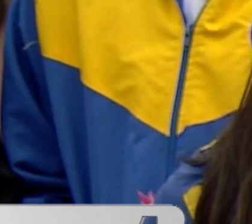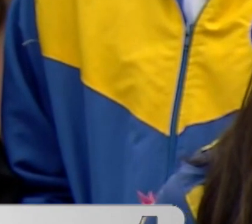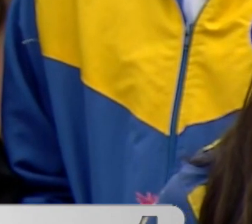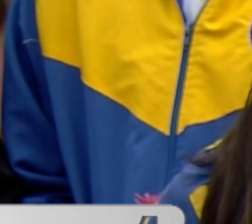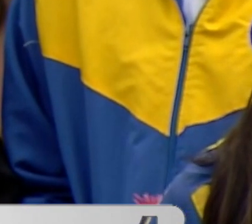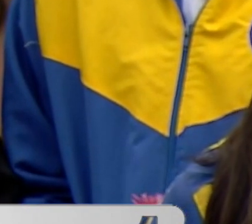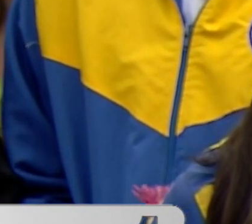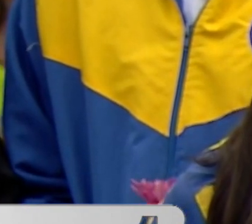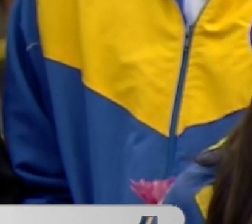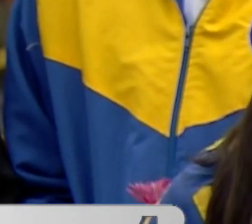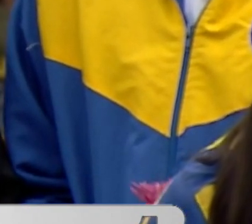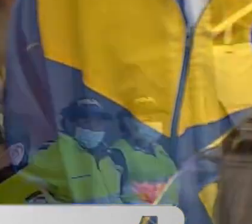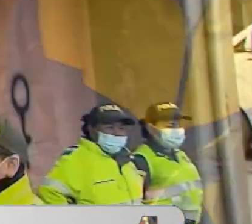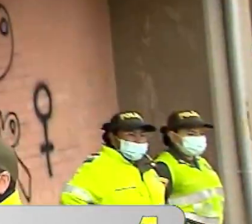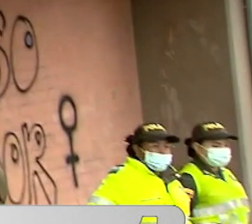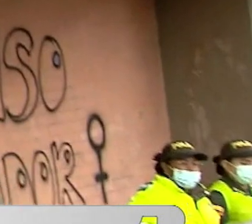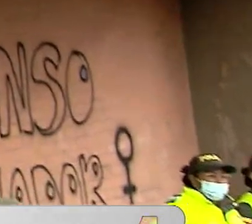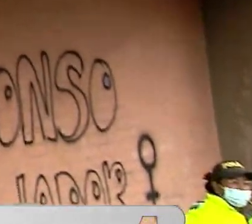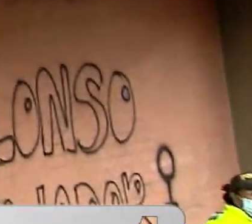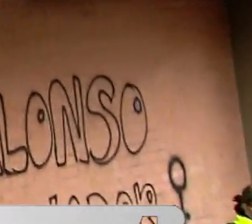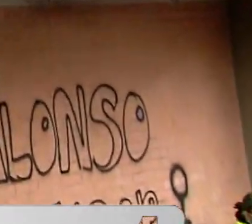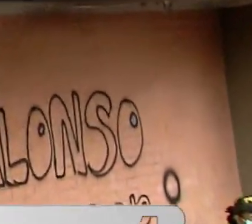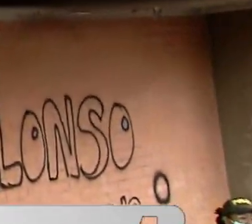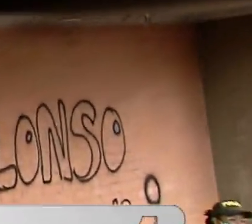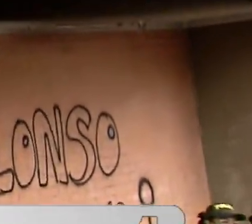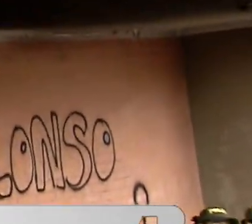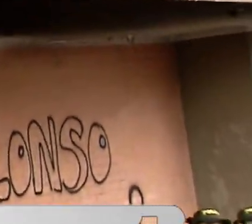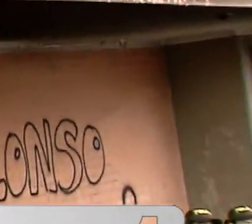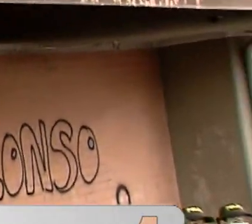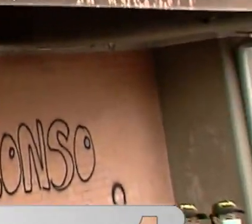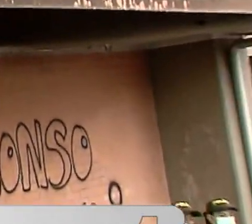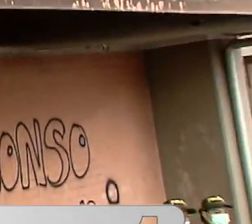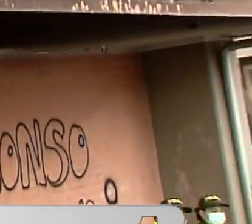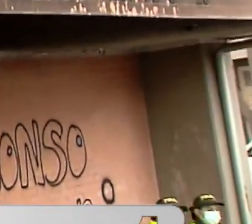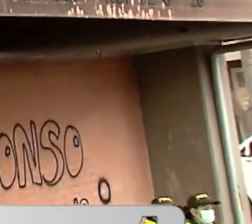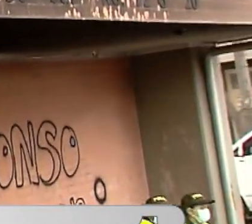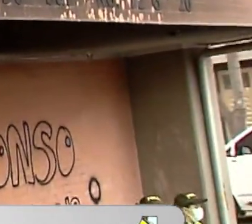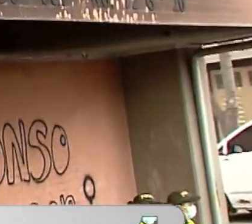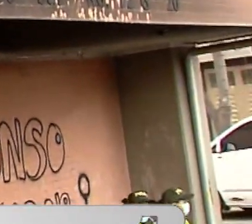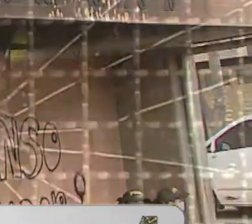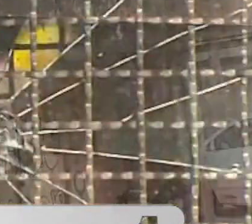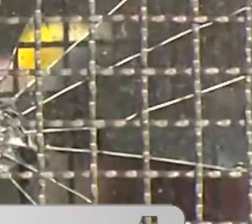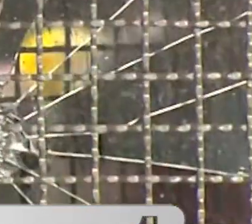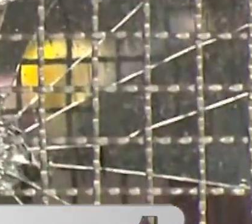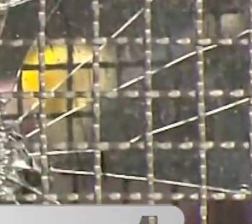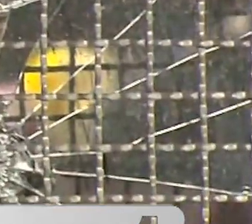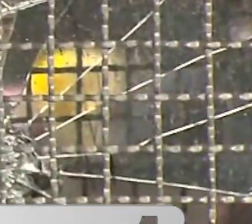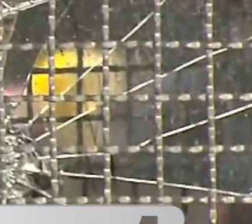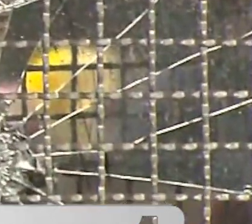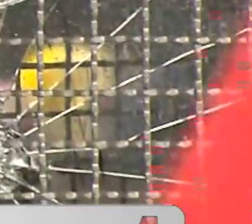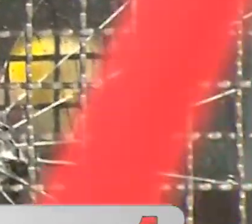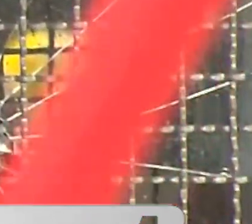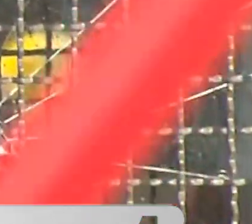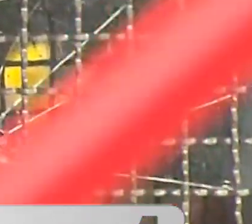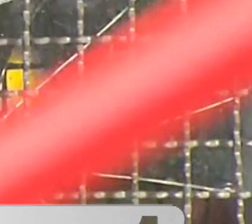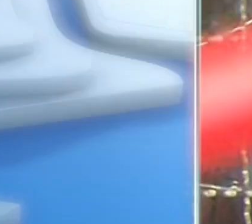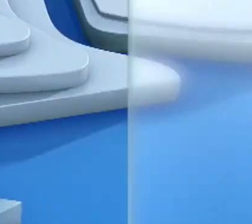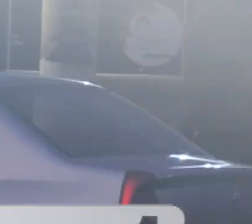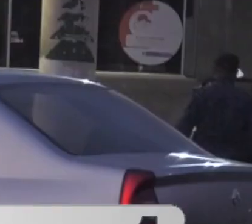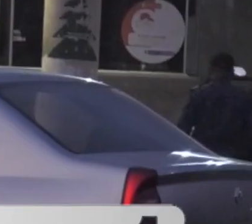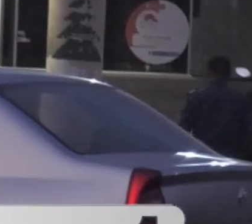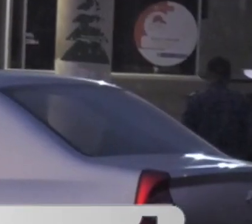Secretaria de Educación condena vandalismo por ataque a colegio donde se denunció presunto caso de abuso contra menor de